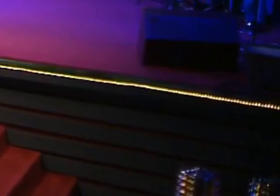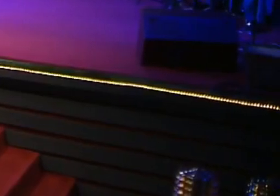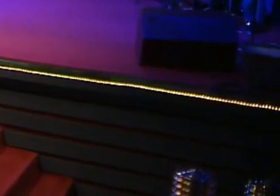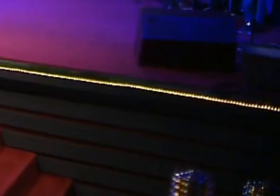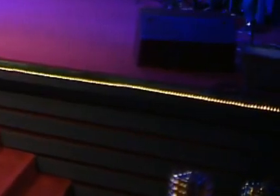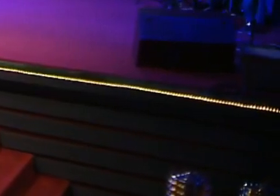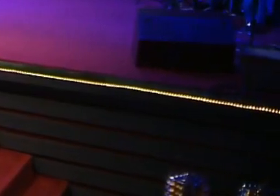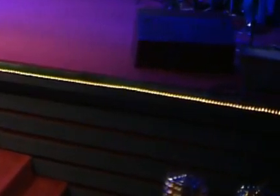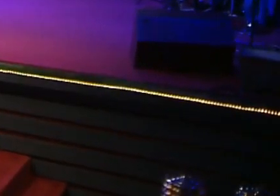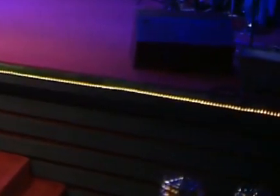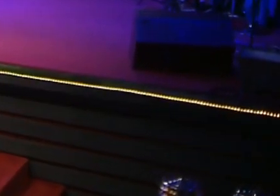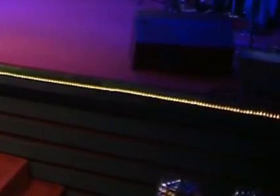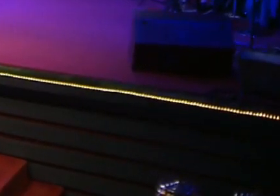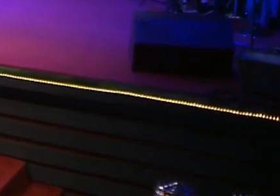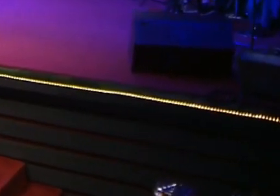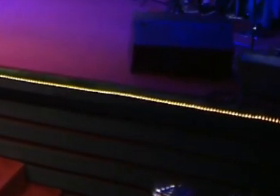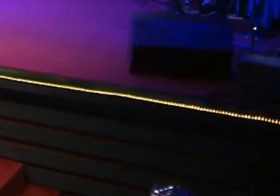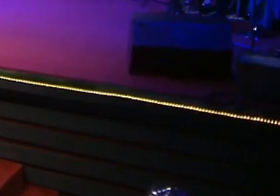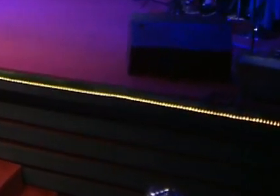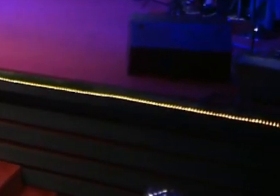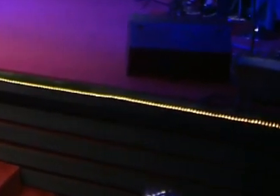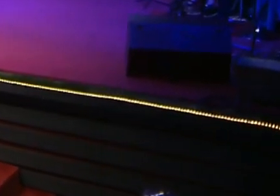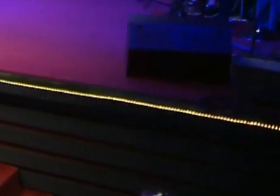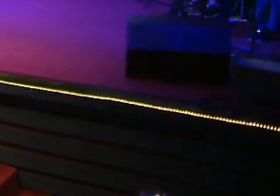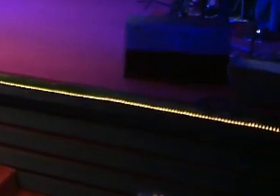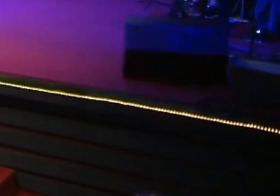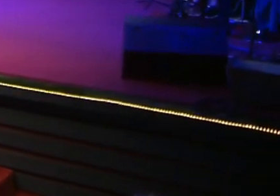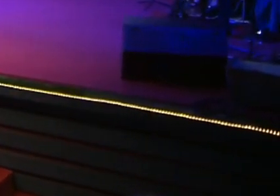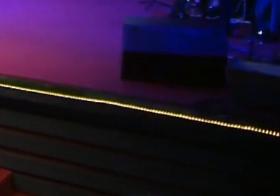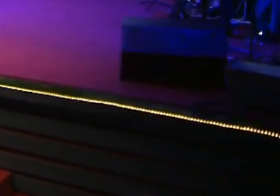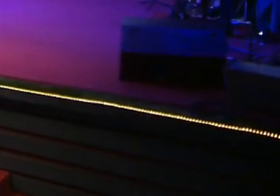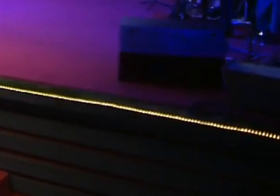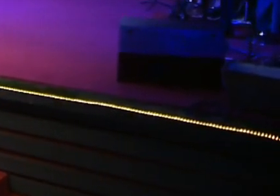casa. Cuando el hermano ministro del Señor,